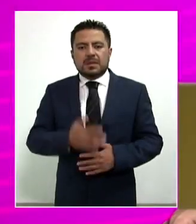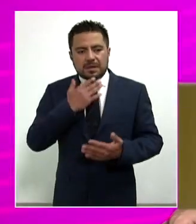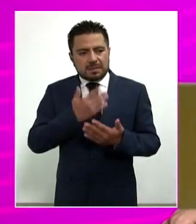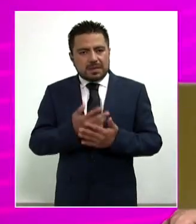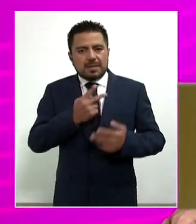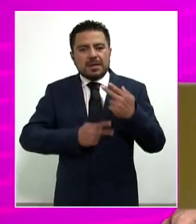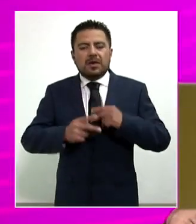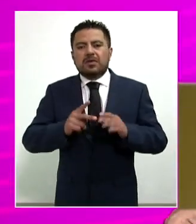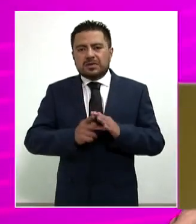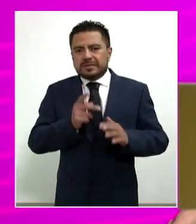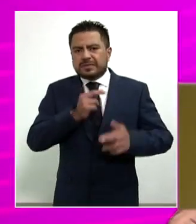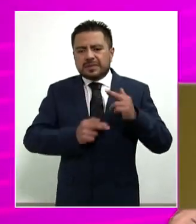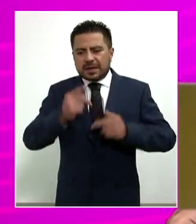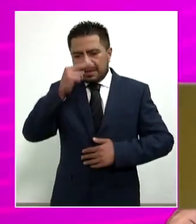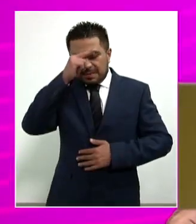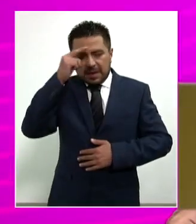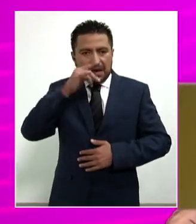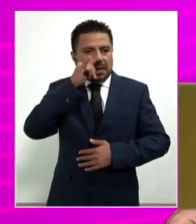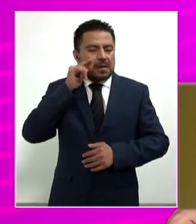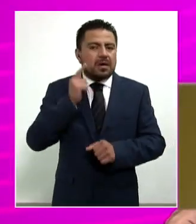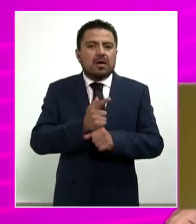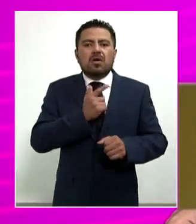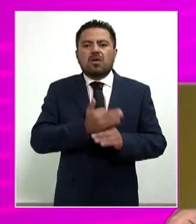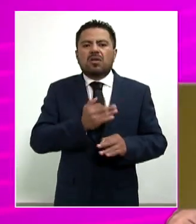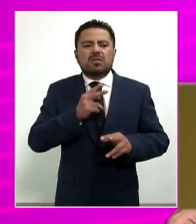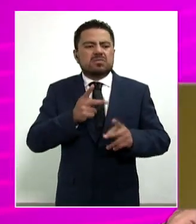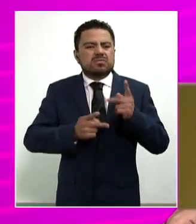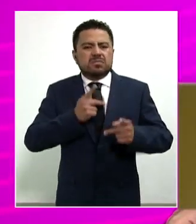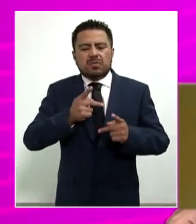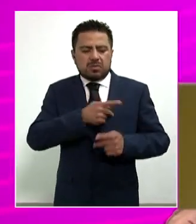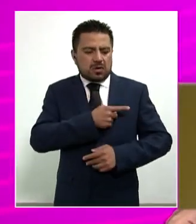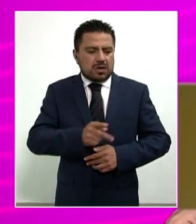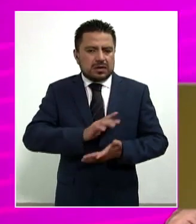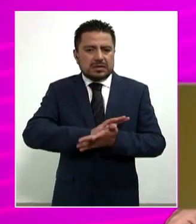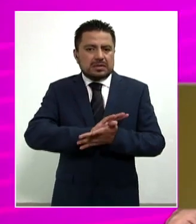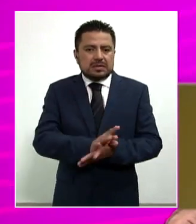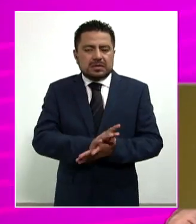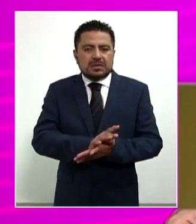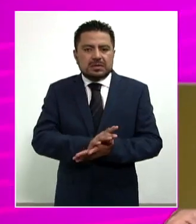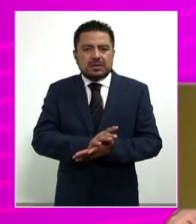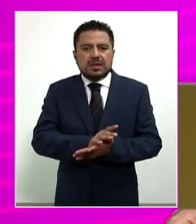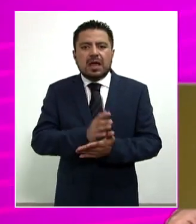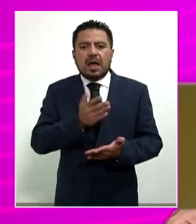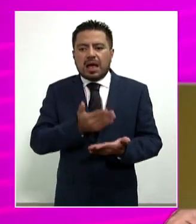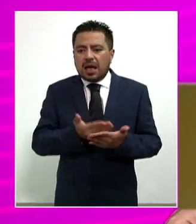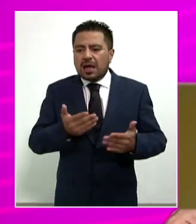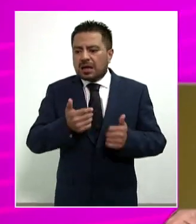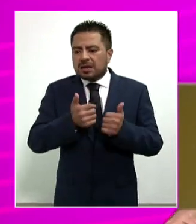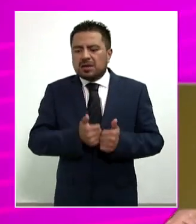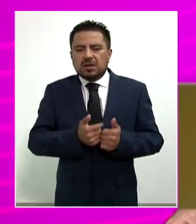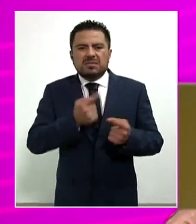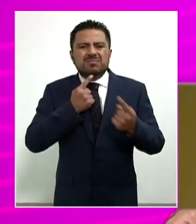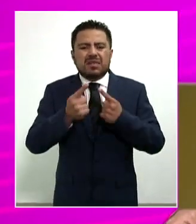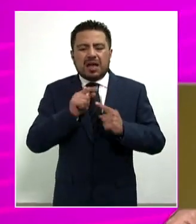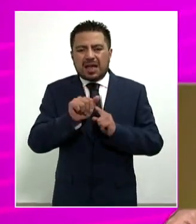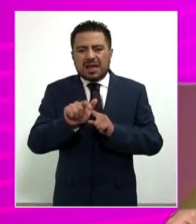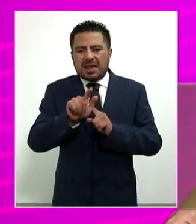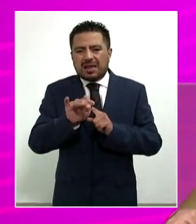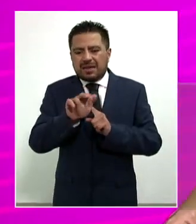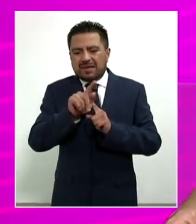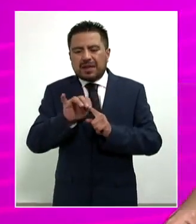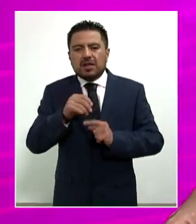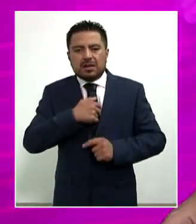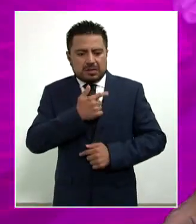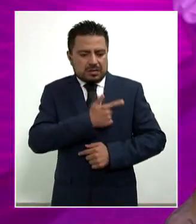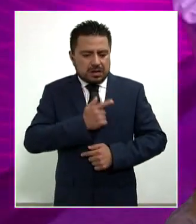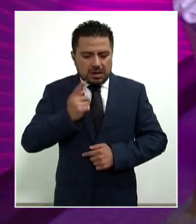Bienvenidas de regreso a México Invisible. Estamos hablando sobre pobreza y discriminación. Nos quedábamos en la conversación con Alberto, a quien me